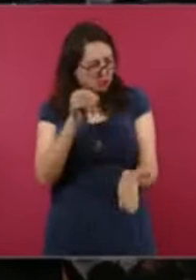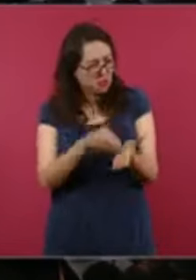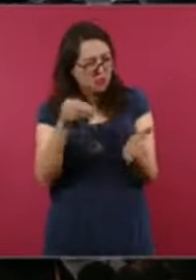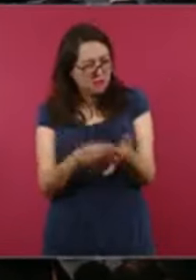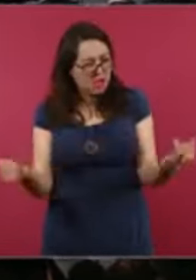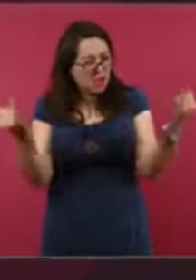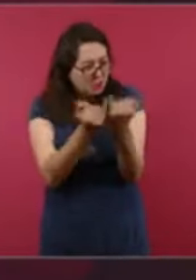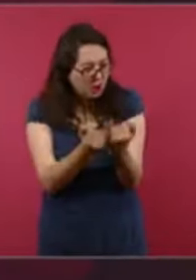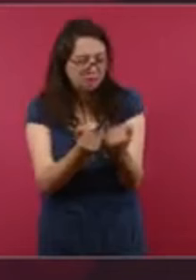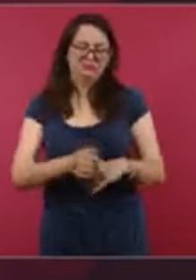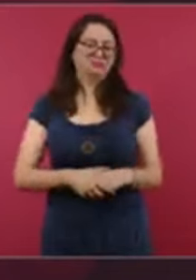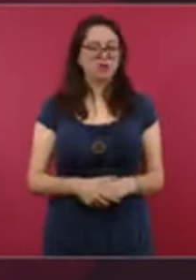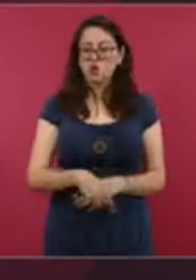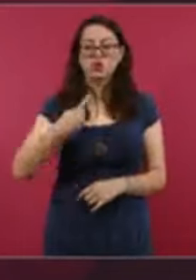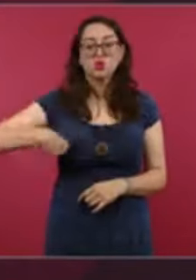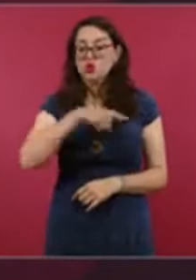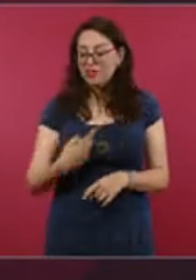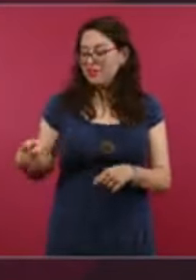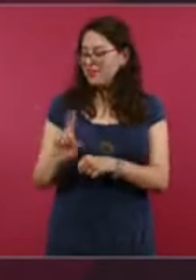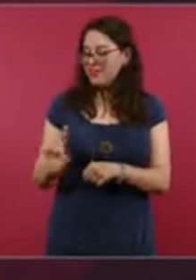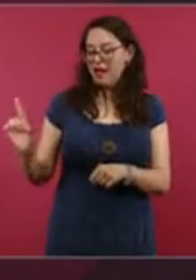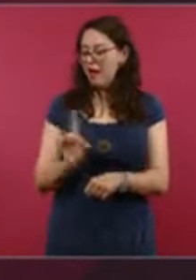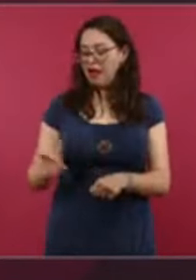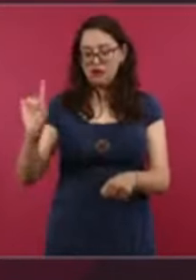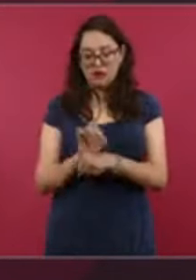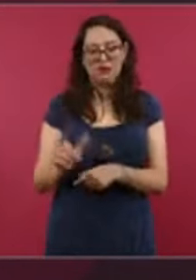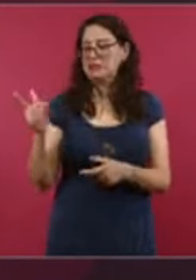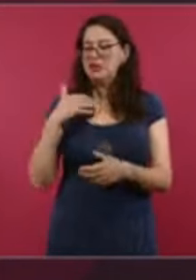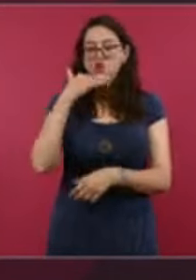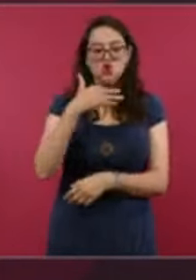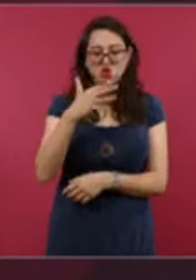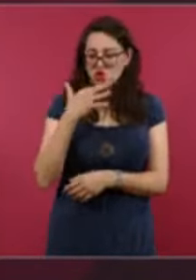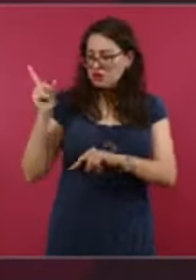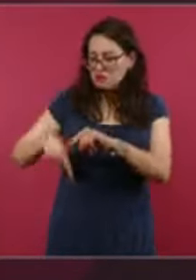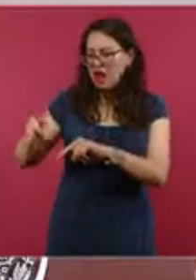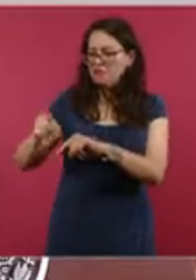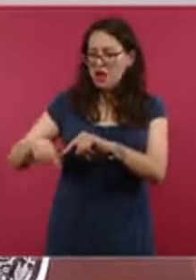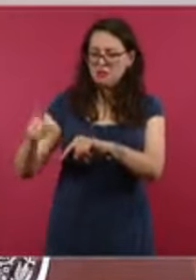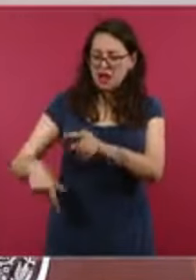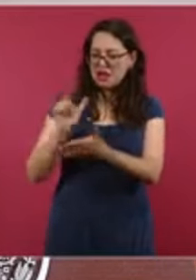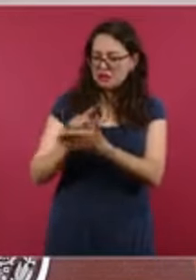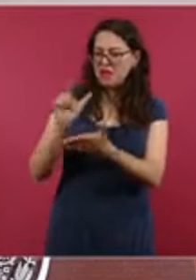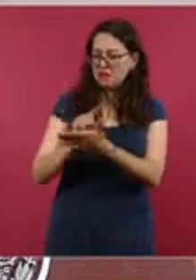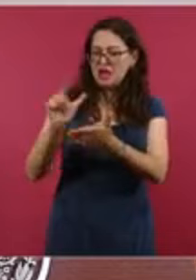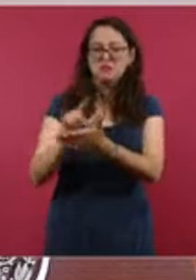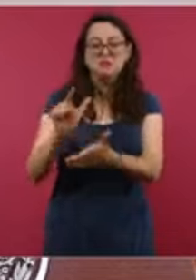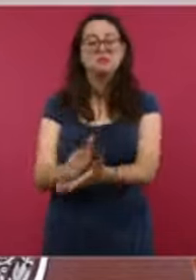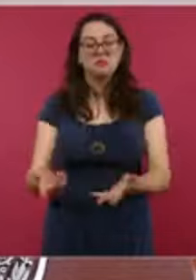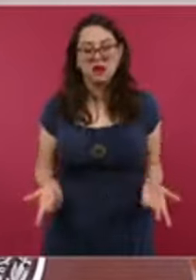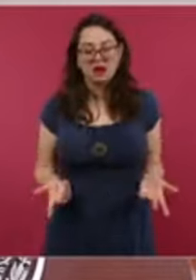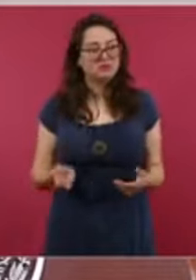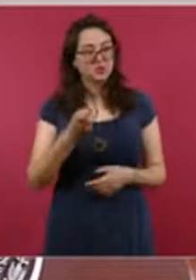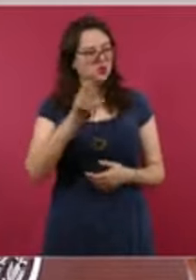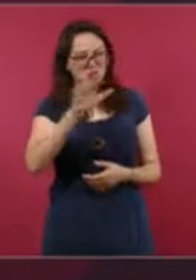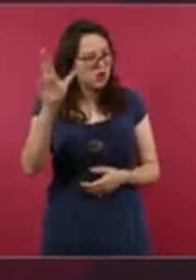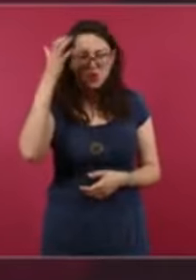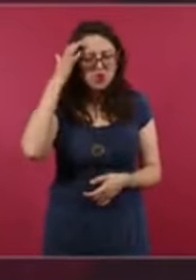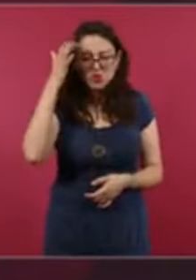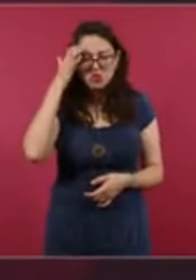Si no nos hubiésemos dedicado por completo a desterrar la corrupción. ¿Cómo no? Vamos a ser